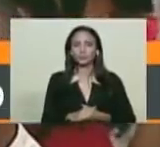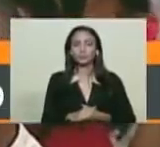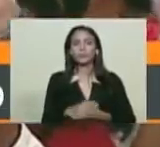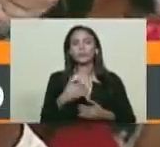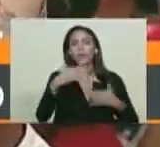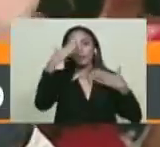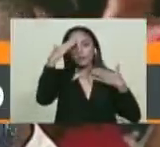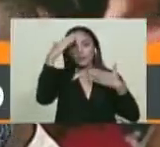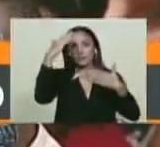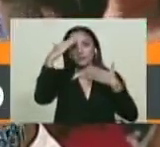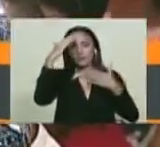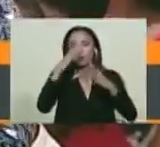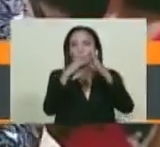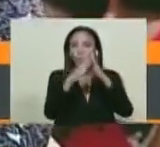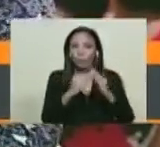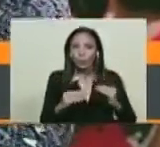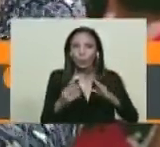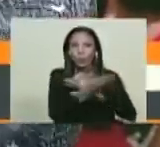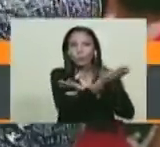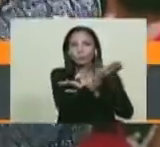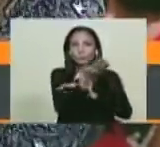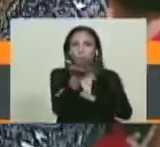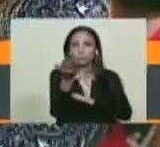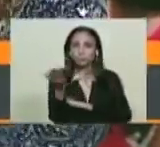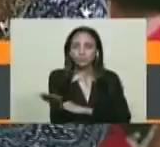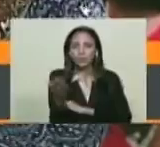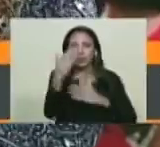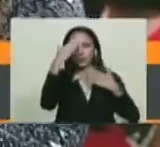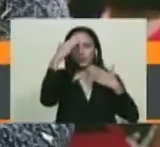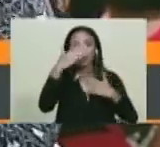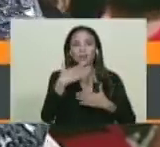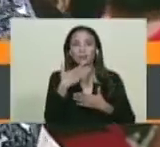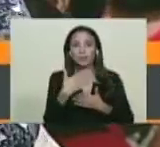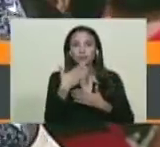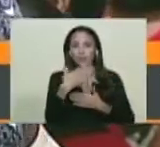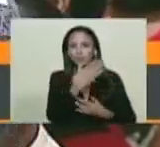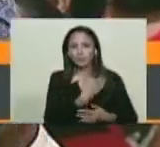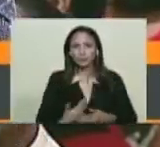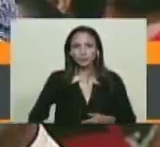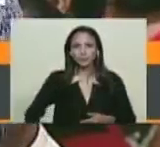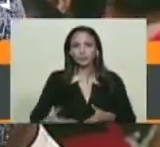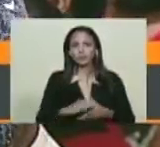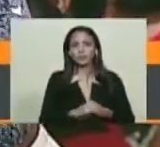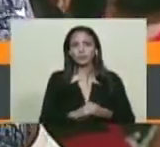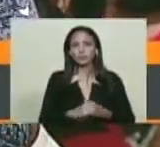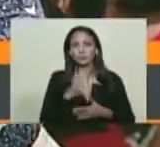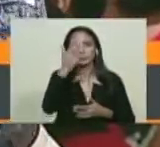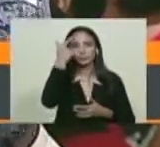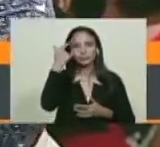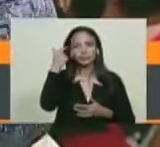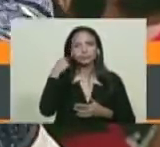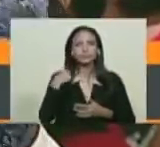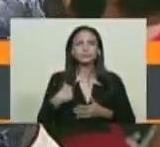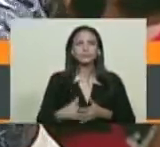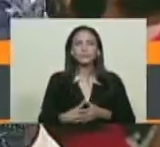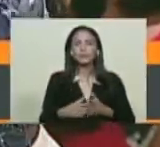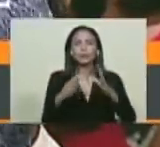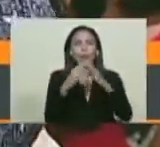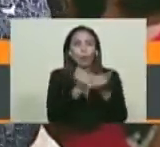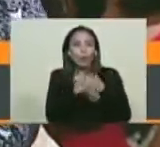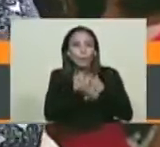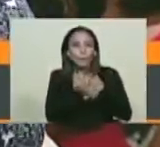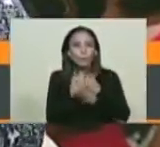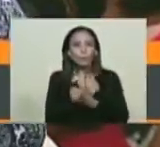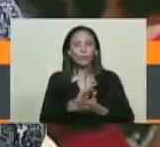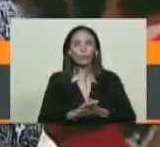un saludo para todos los compatriotas que se encuentran aquí presentes. Gracias, presidente, por esa deferencia que tiene para conmigo, por ese cariño que